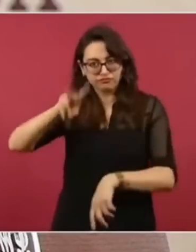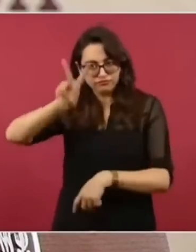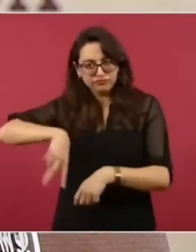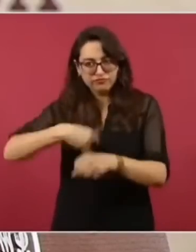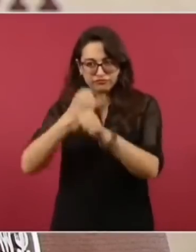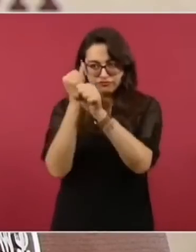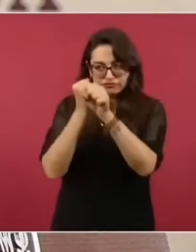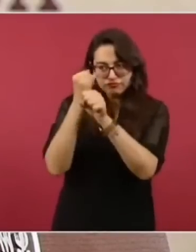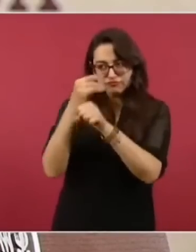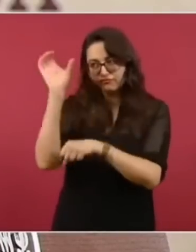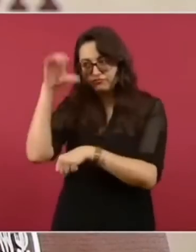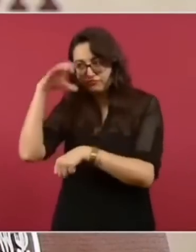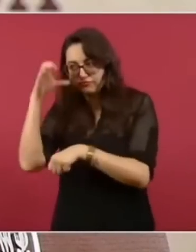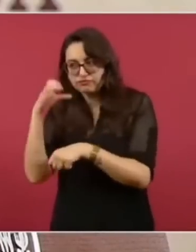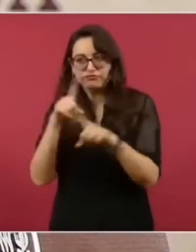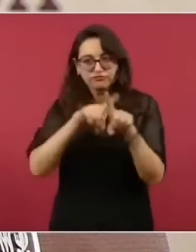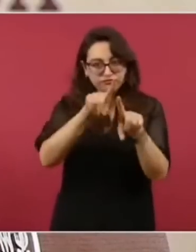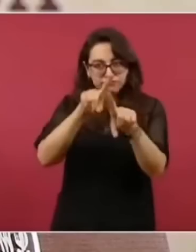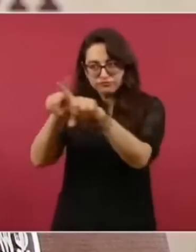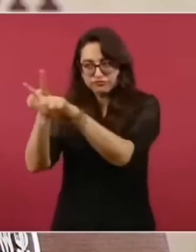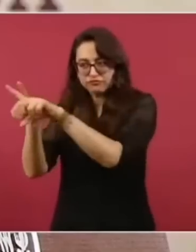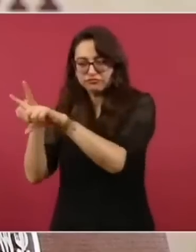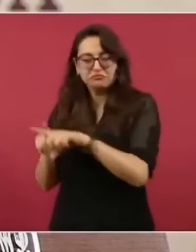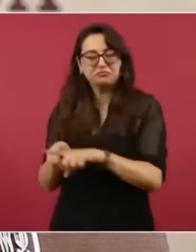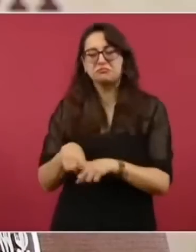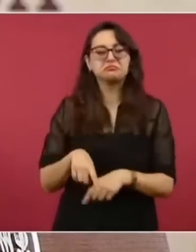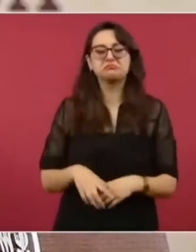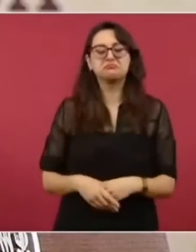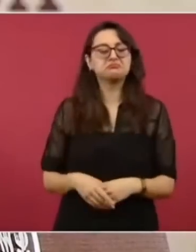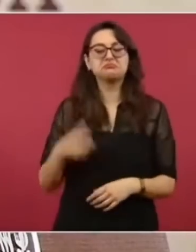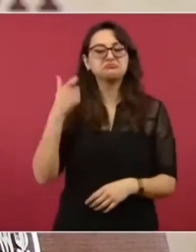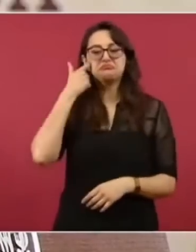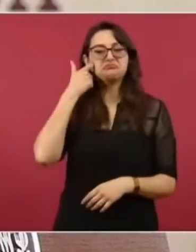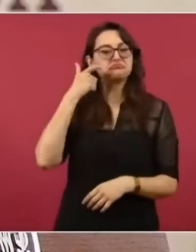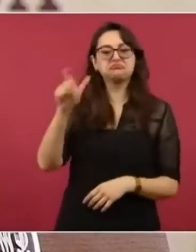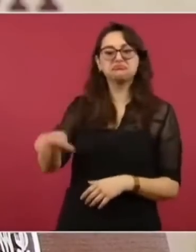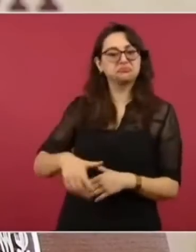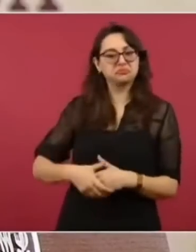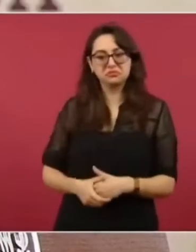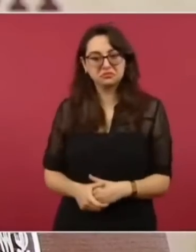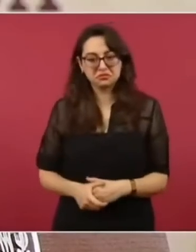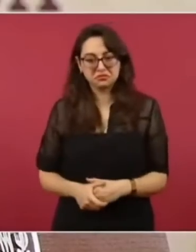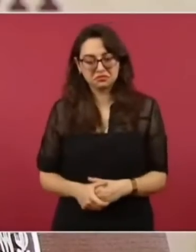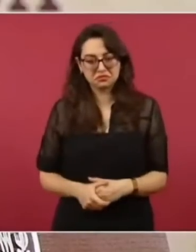Bueno, hasta aquí está, pero vamos con un sálvame del fake.